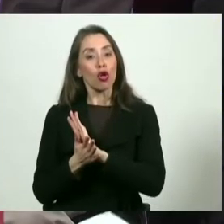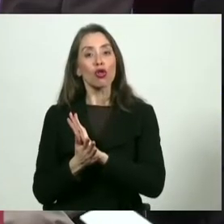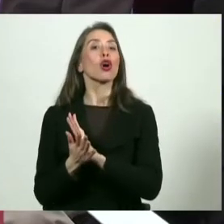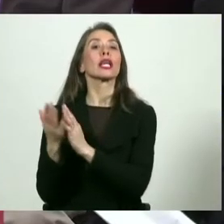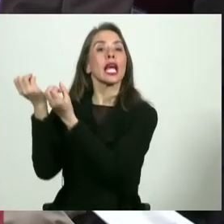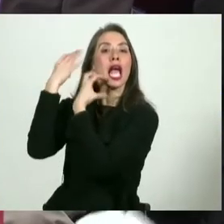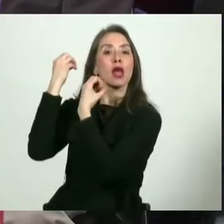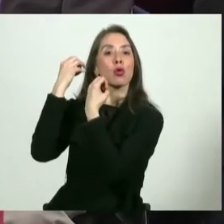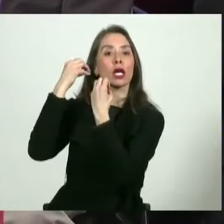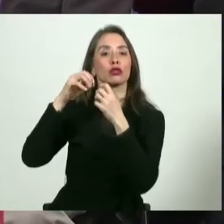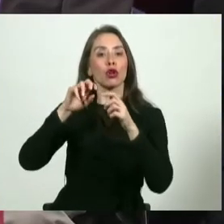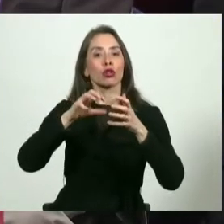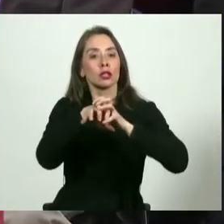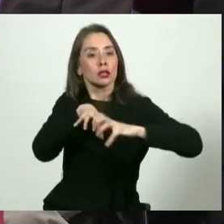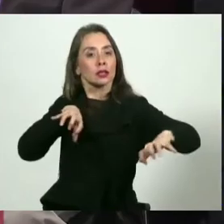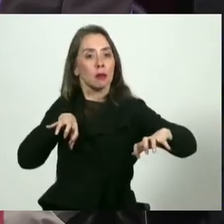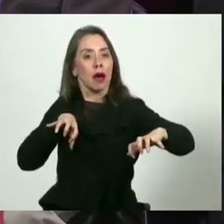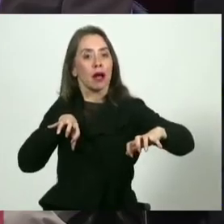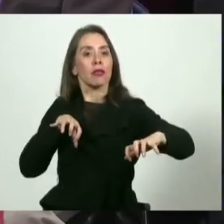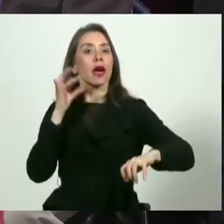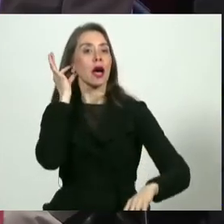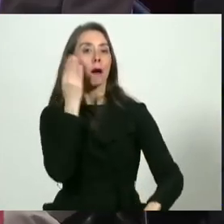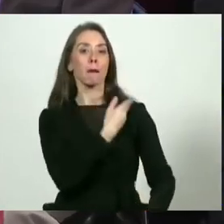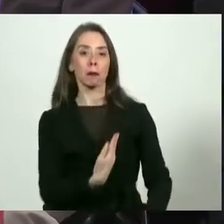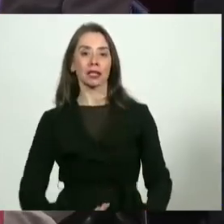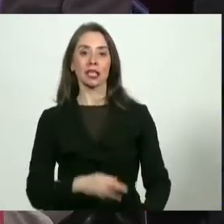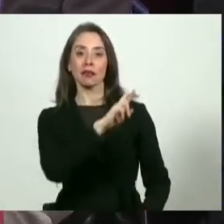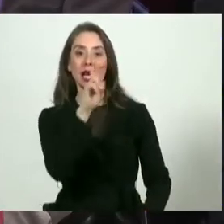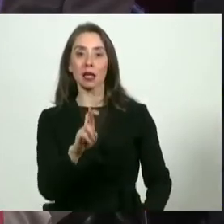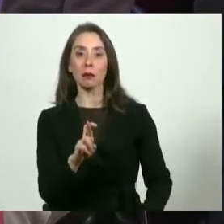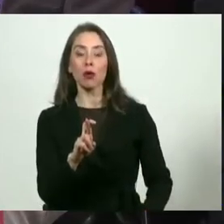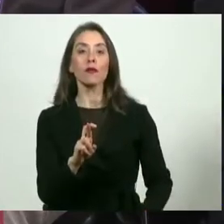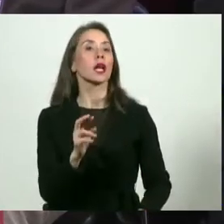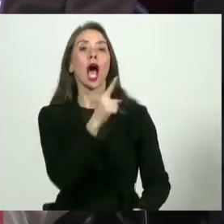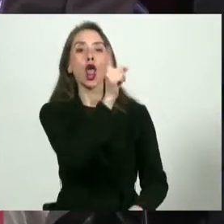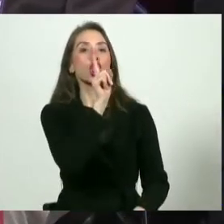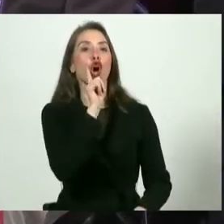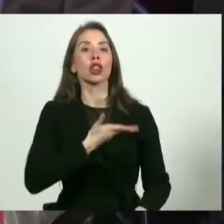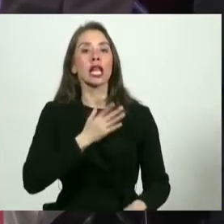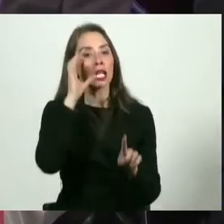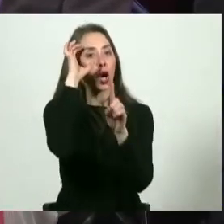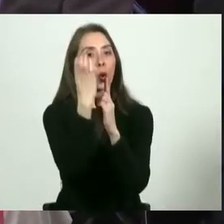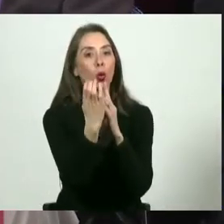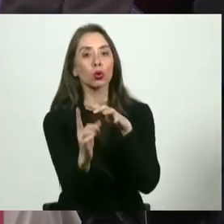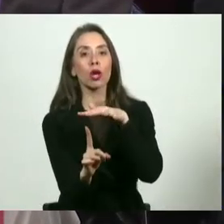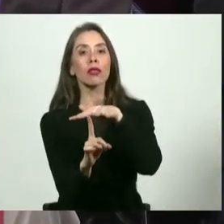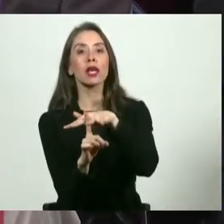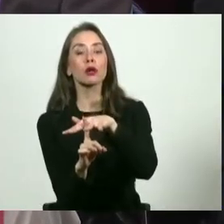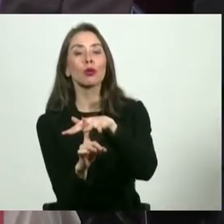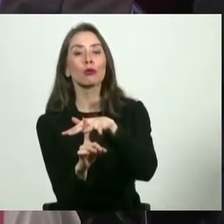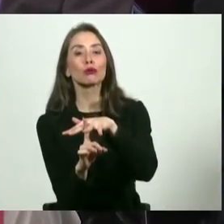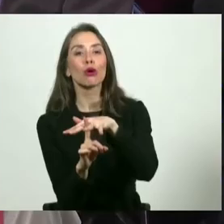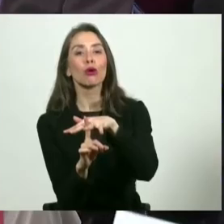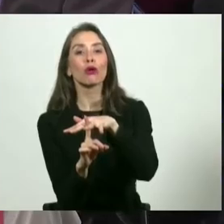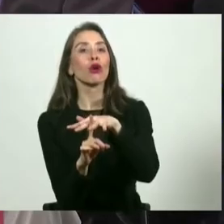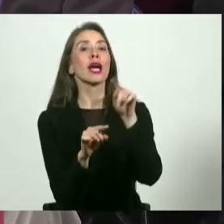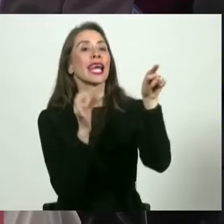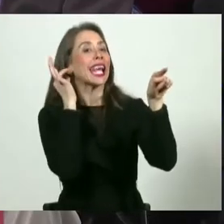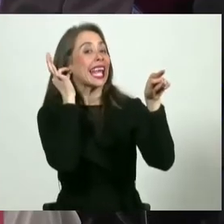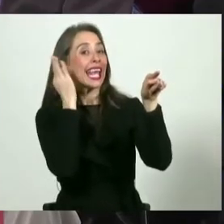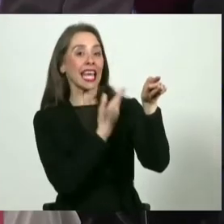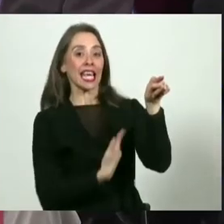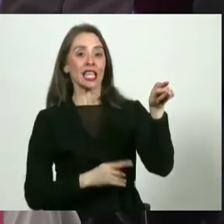una educación segregada. Hasta la Presidenta de la República no tiene la cultura de la inclusión. No se educó,